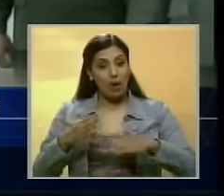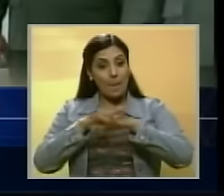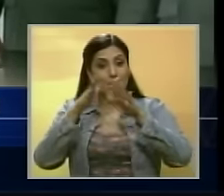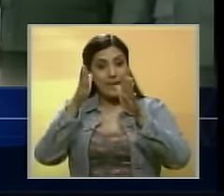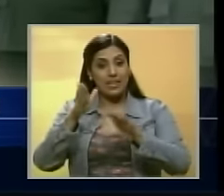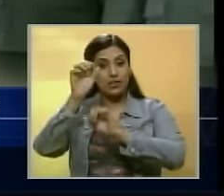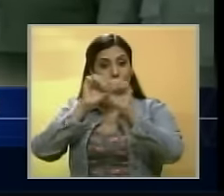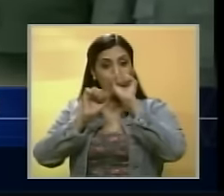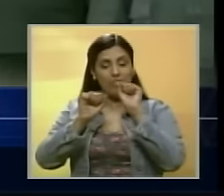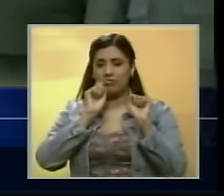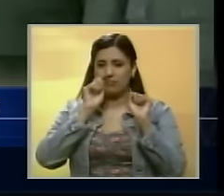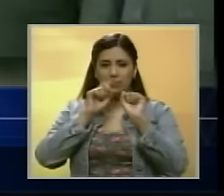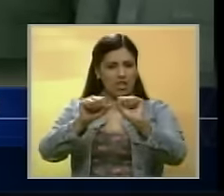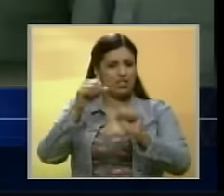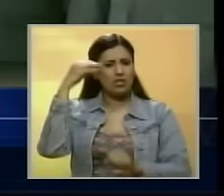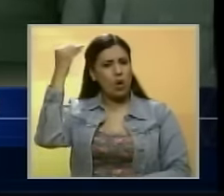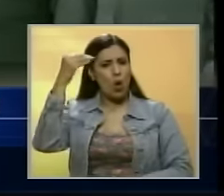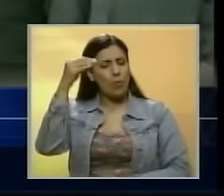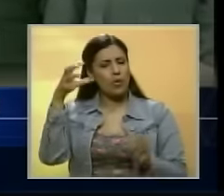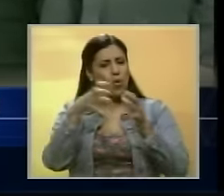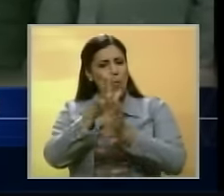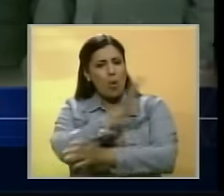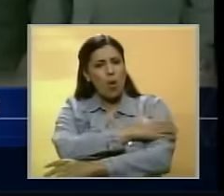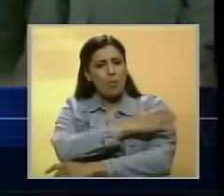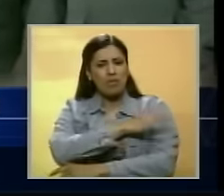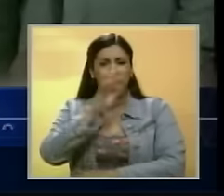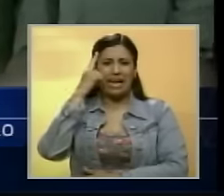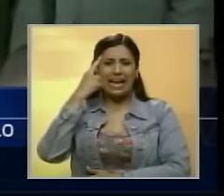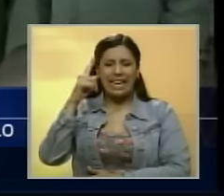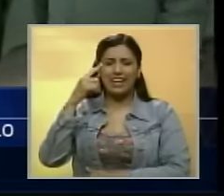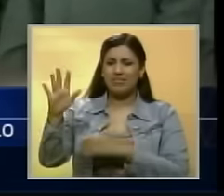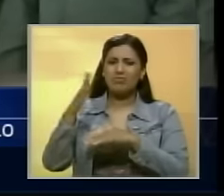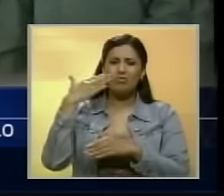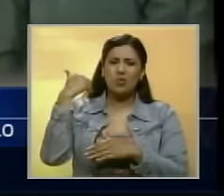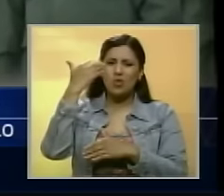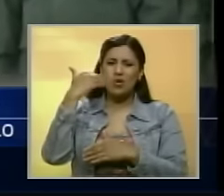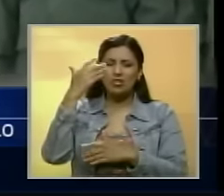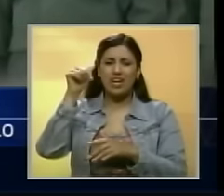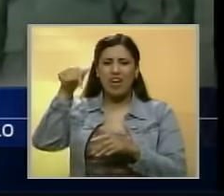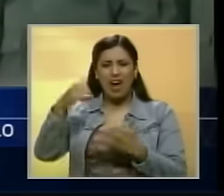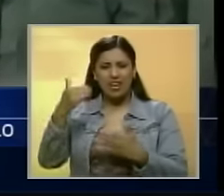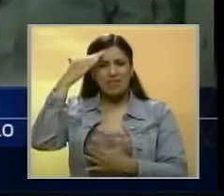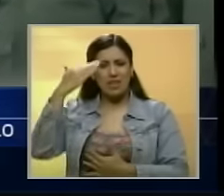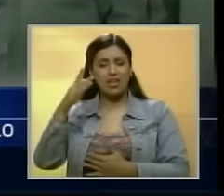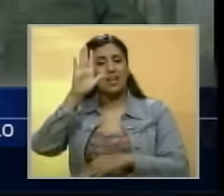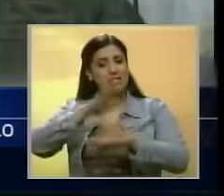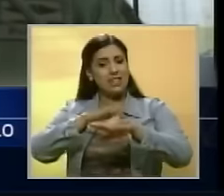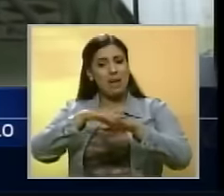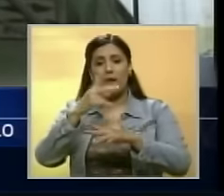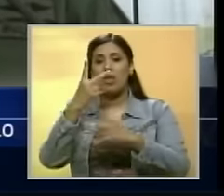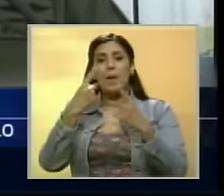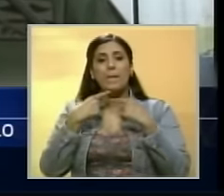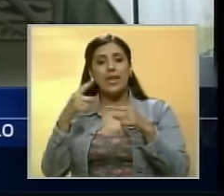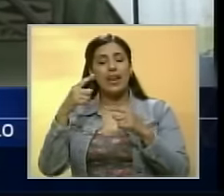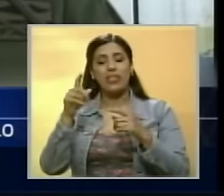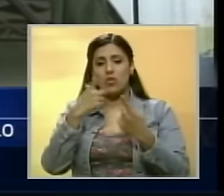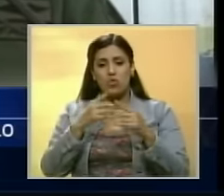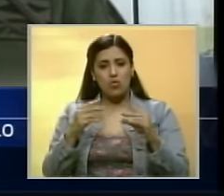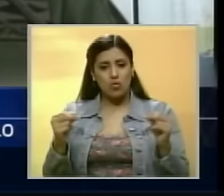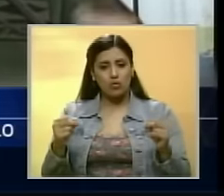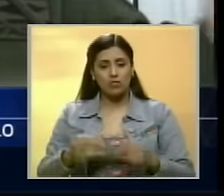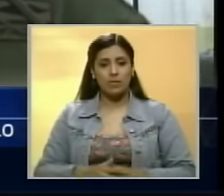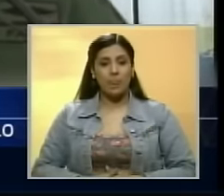de la defensa rechazó las opiniones de sectores opositores que a su juicio ofenden a la Fuerza Armada nacional hizo un llamado a no caer en provocaciones